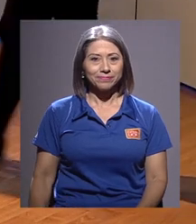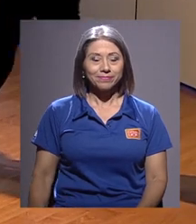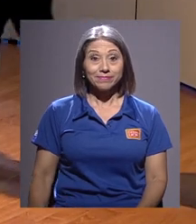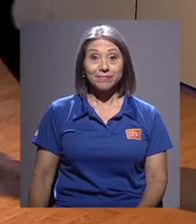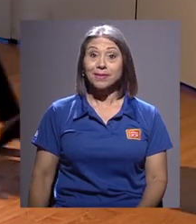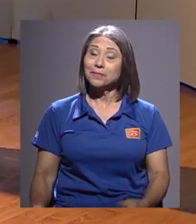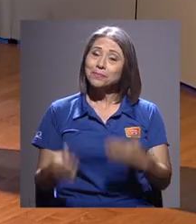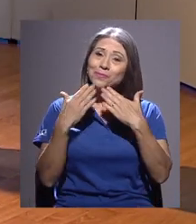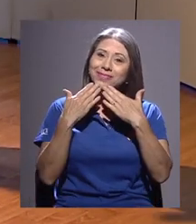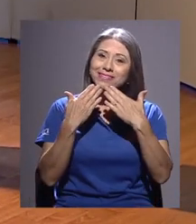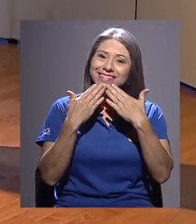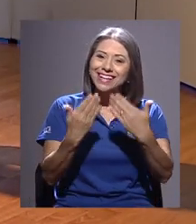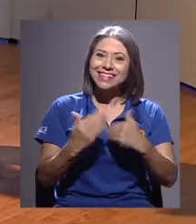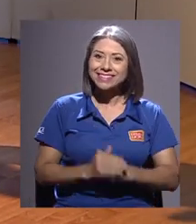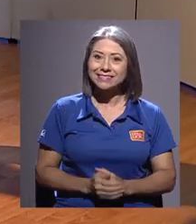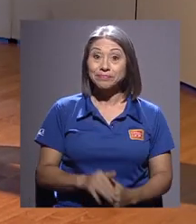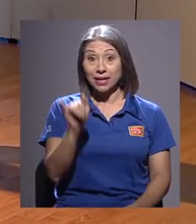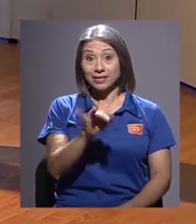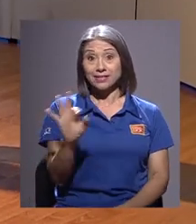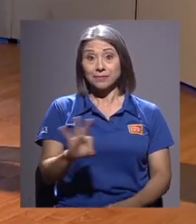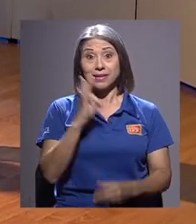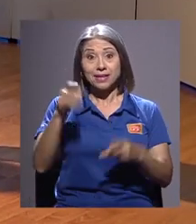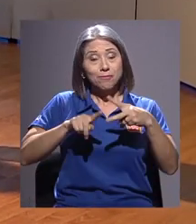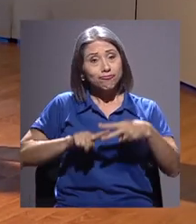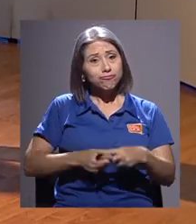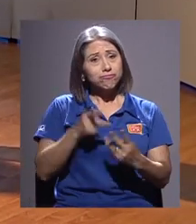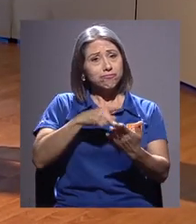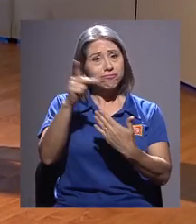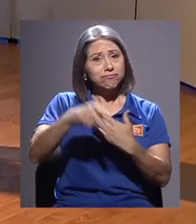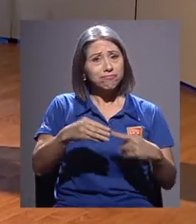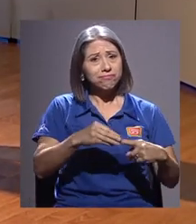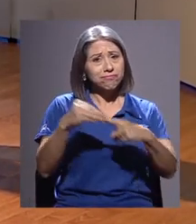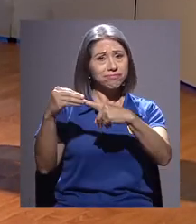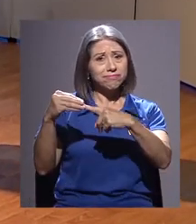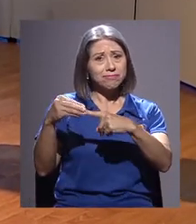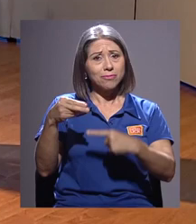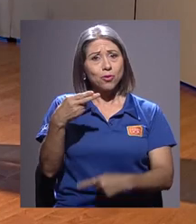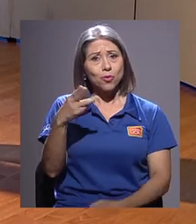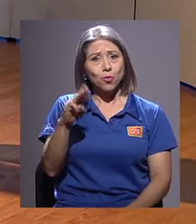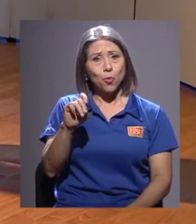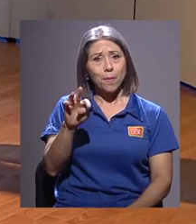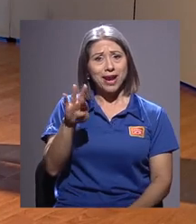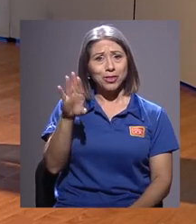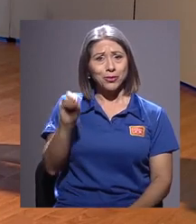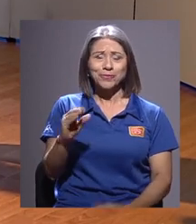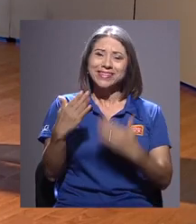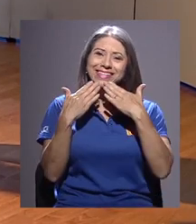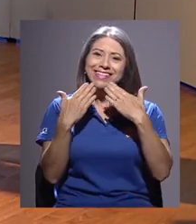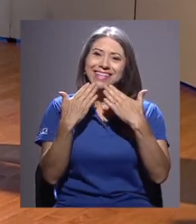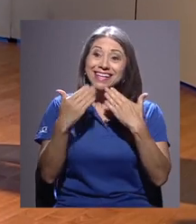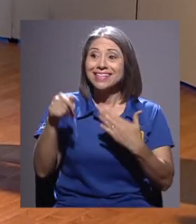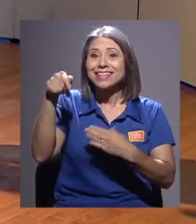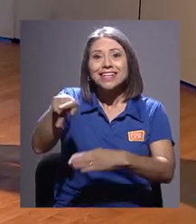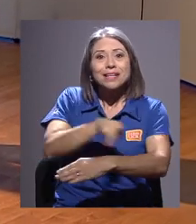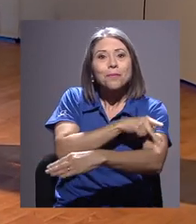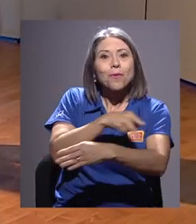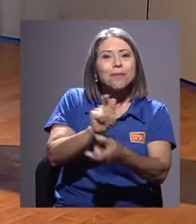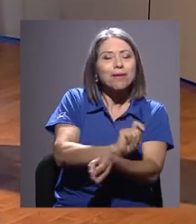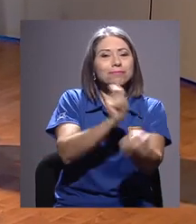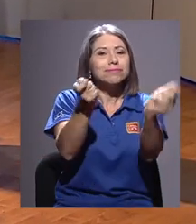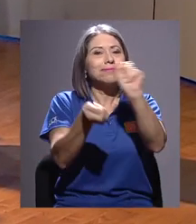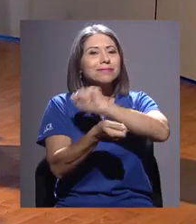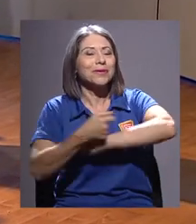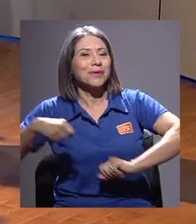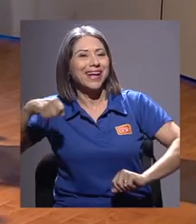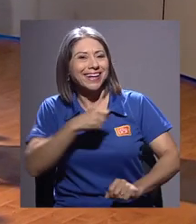Bien, muchísimas gracias. De esta manera abrimos este programa especial. Humberto, muchísimas gracias por hacer de este poema una